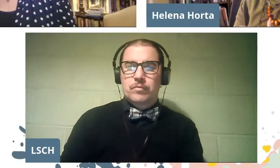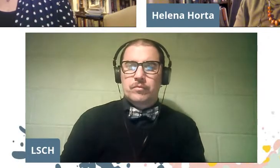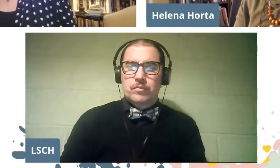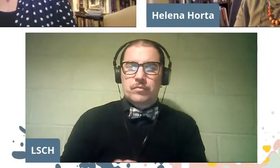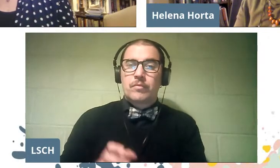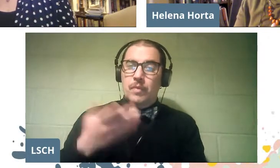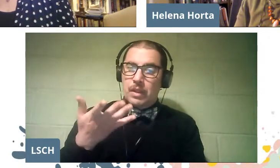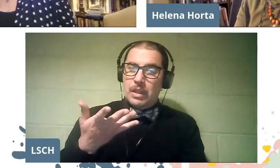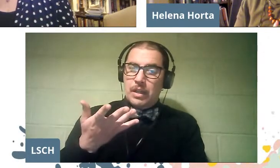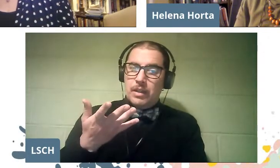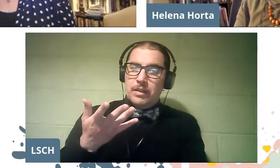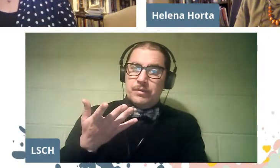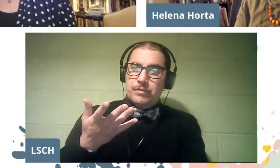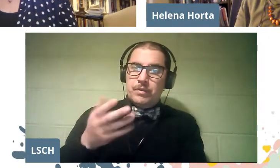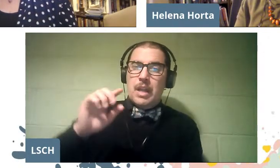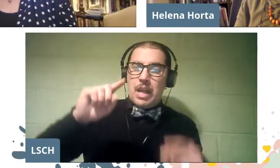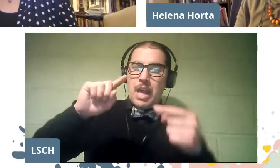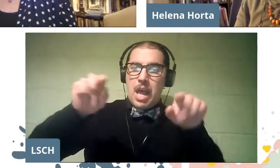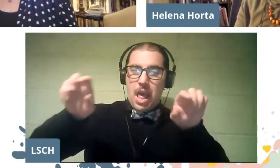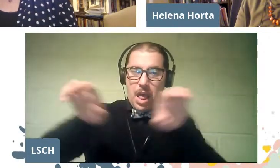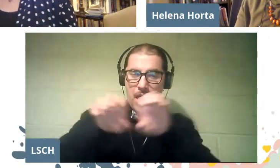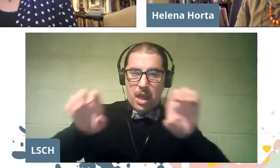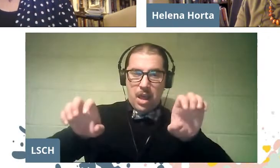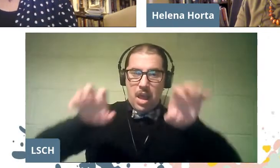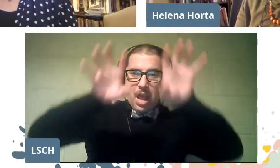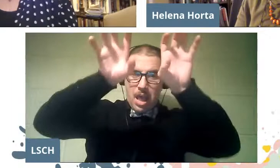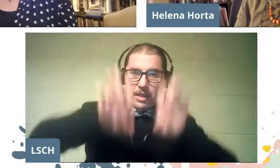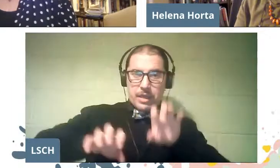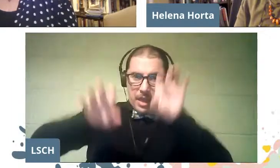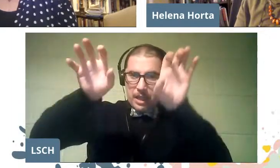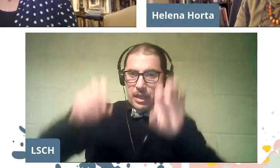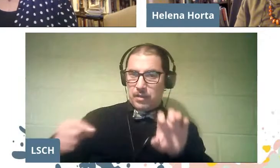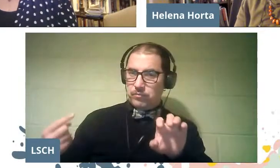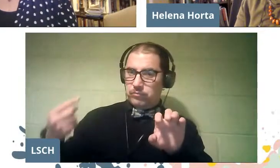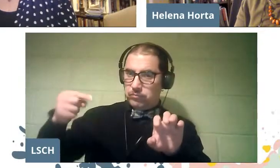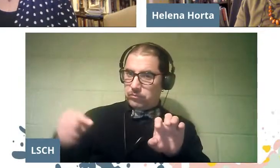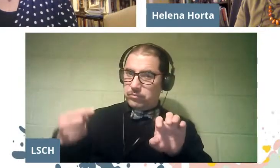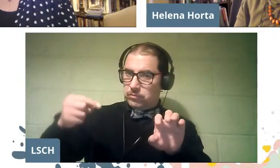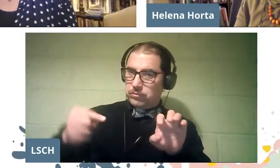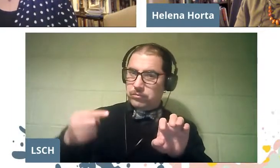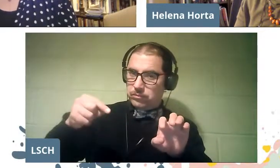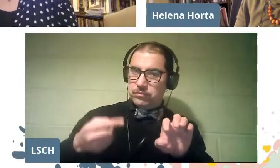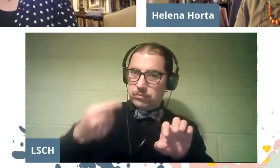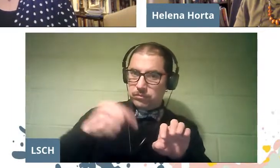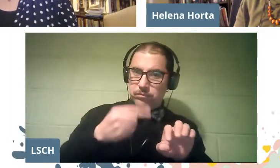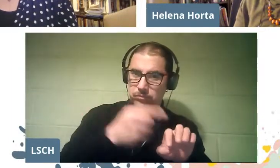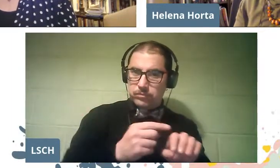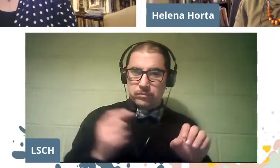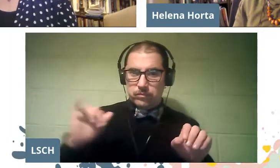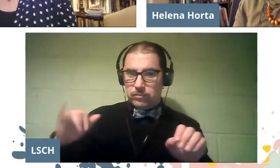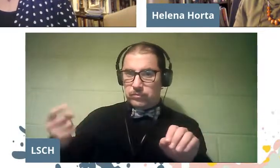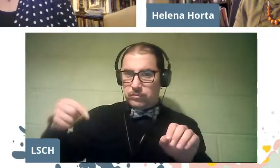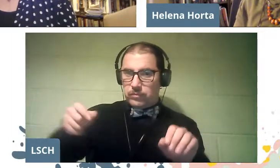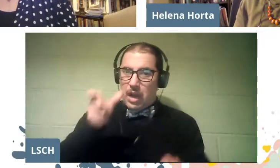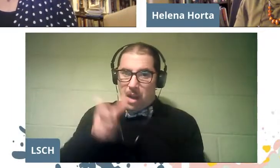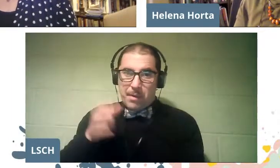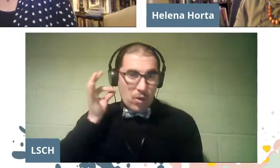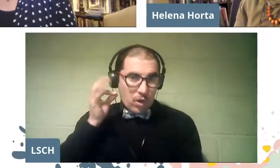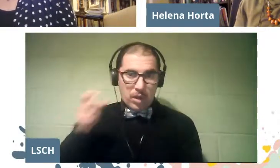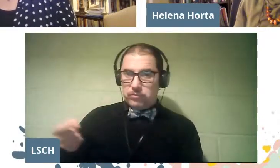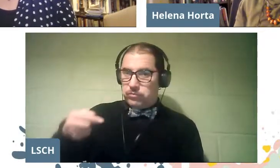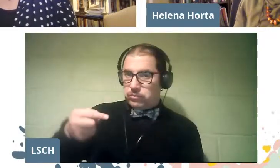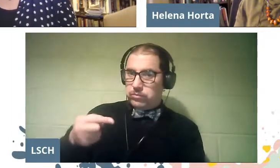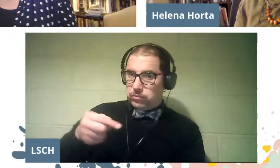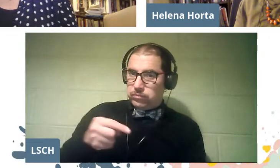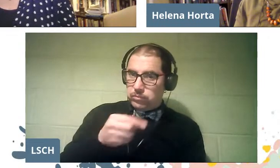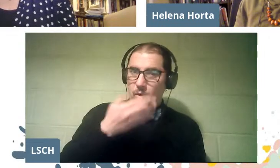el acto de tejer todo esto además implicaba que la tejedora en muchas ocasiones